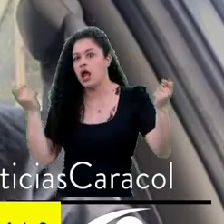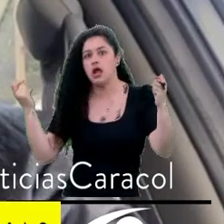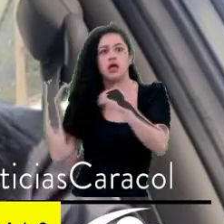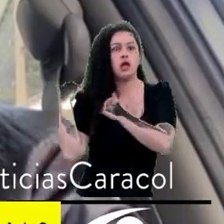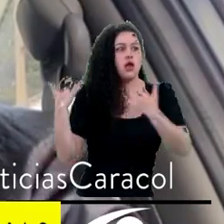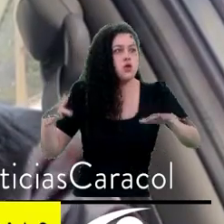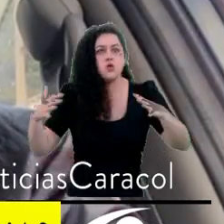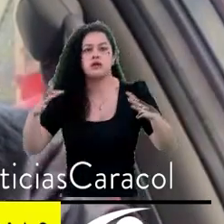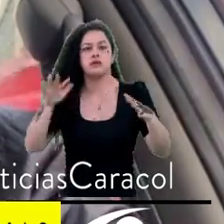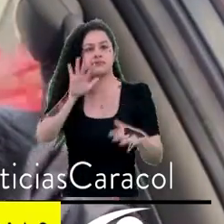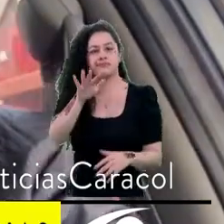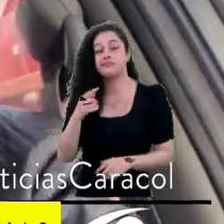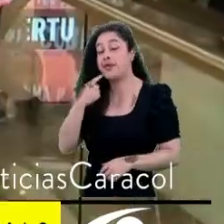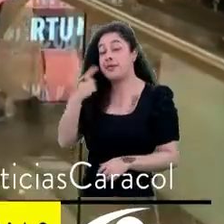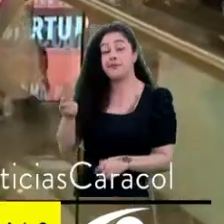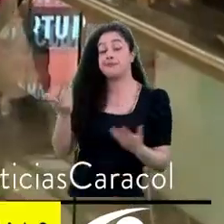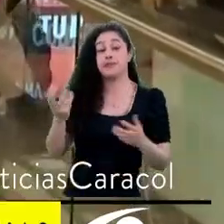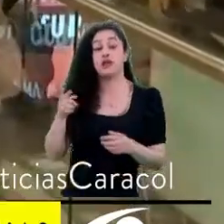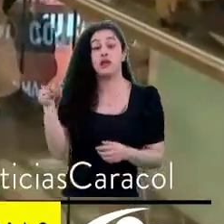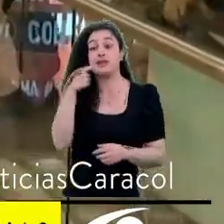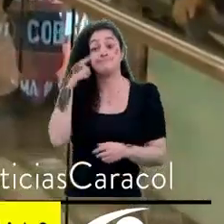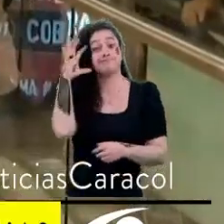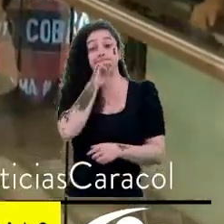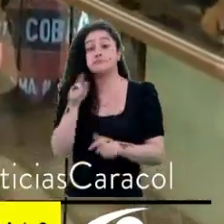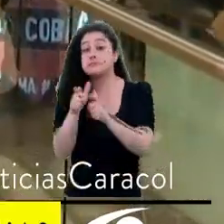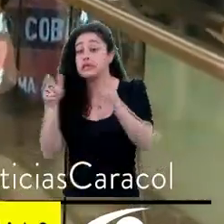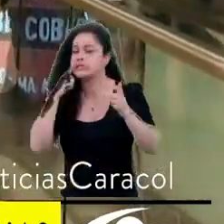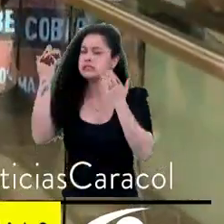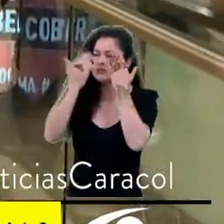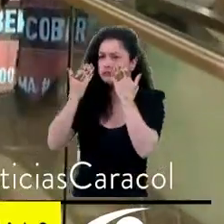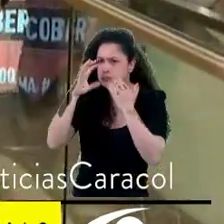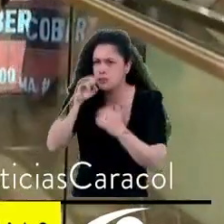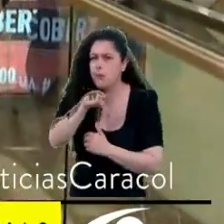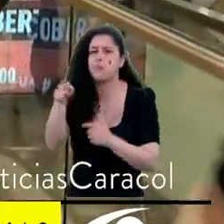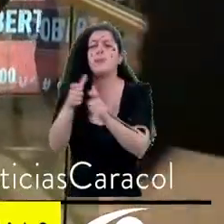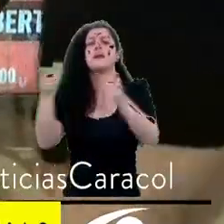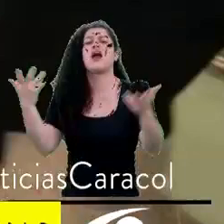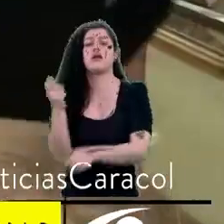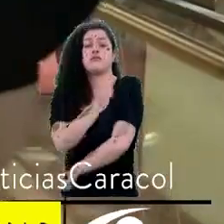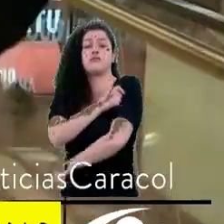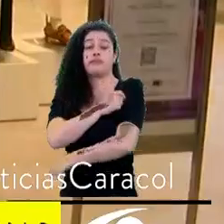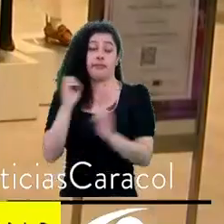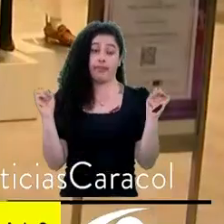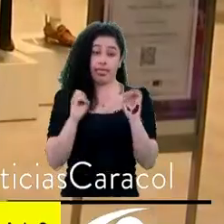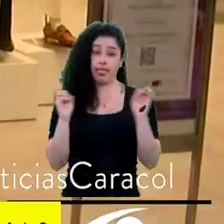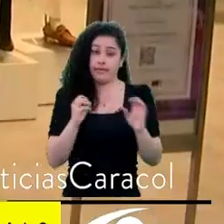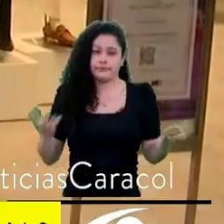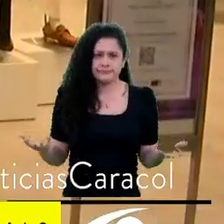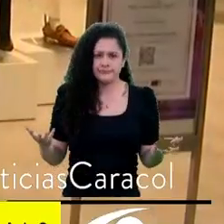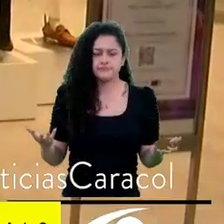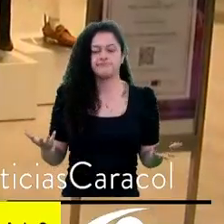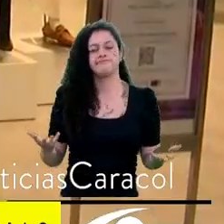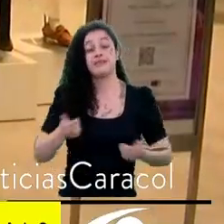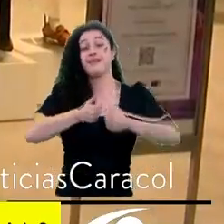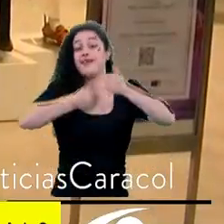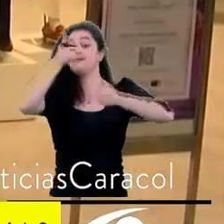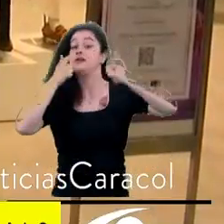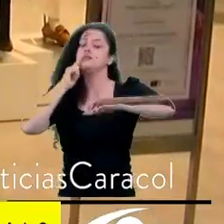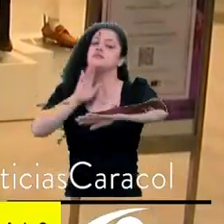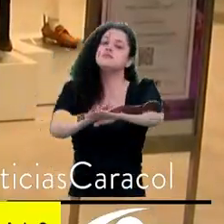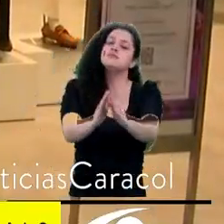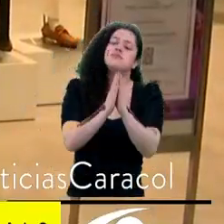son predominantemente de no vacunados. La recomendación de las autoridades es insistente. Cuídense, por más fiestas navideñas